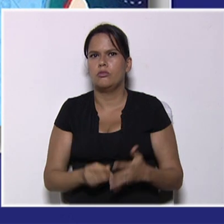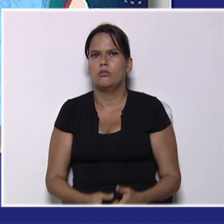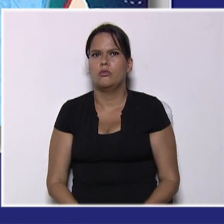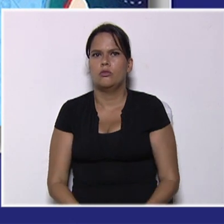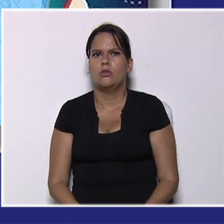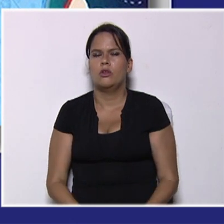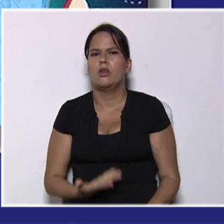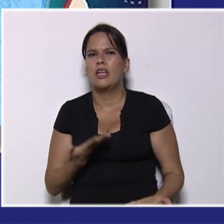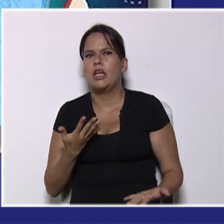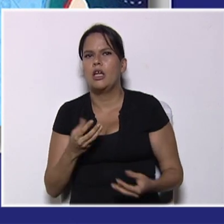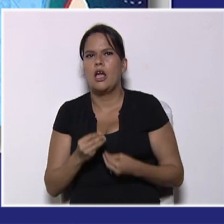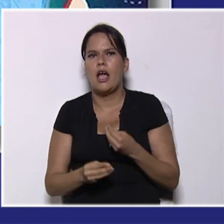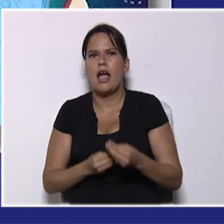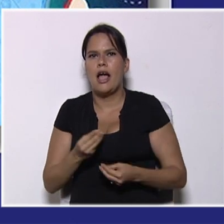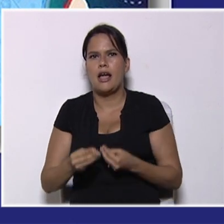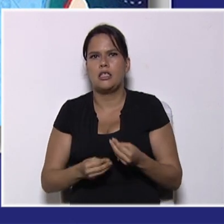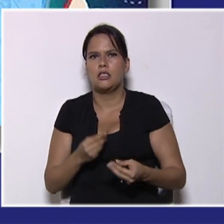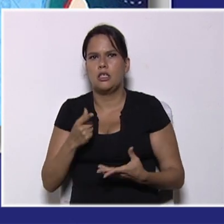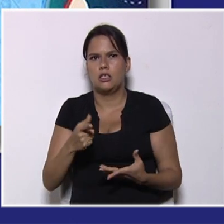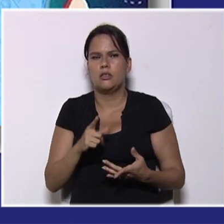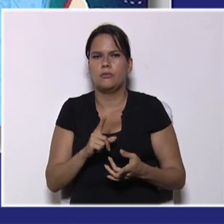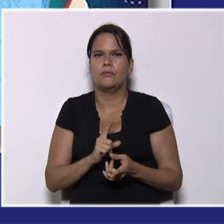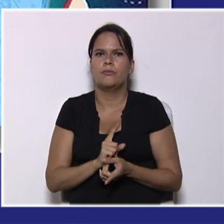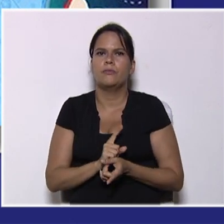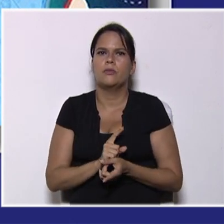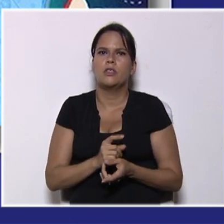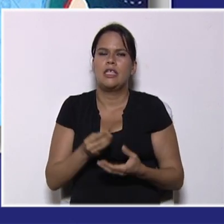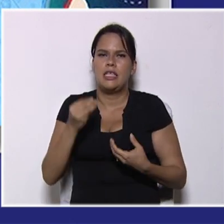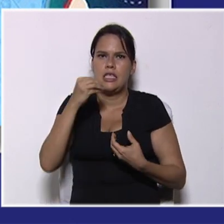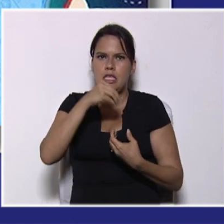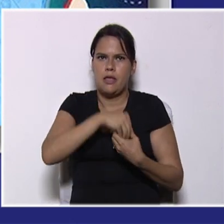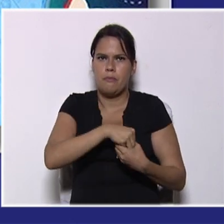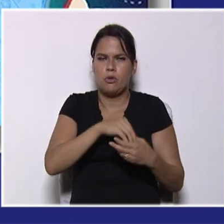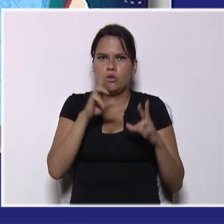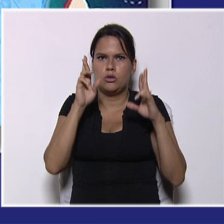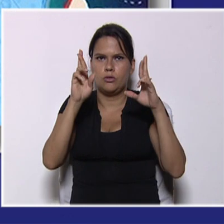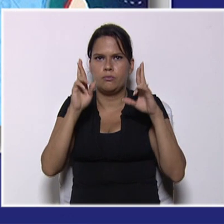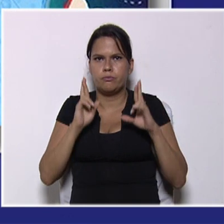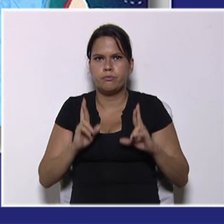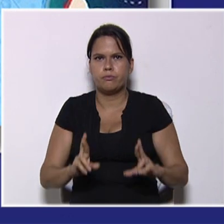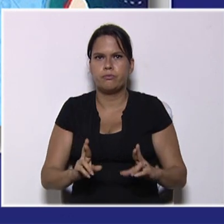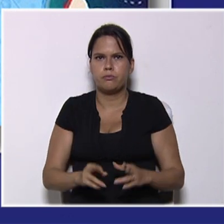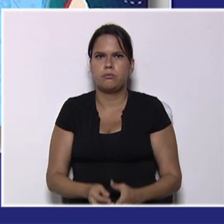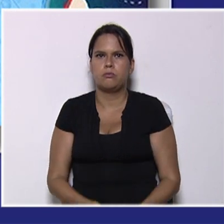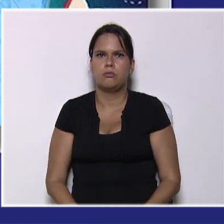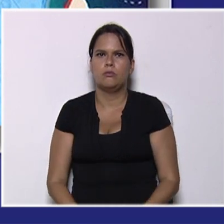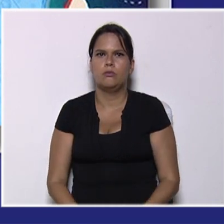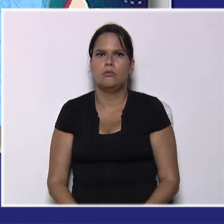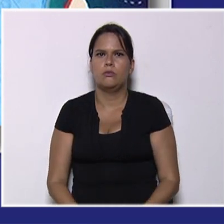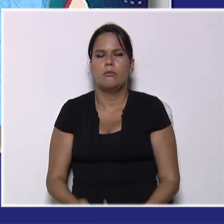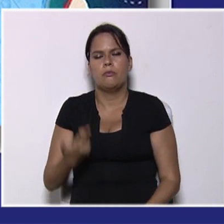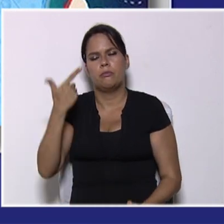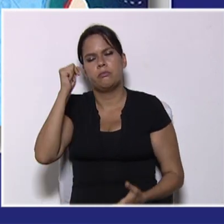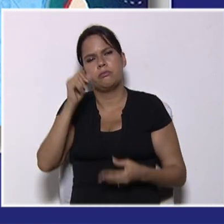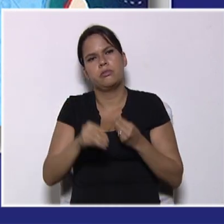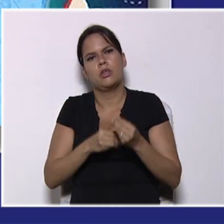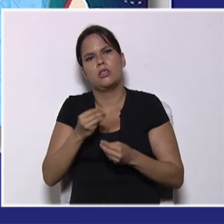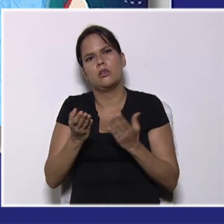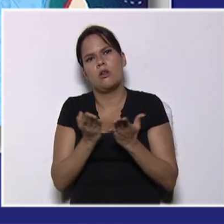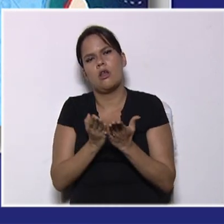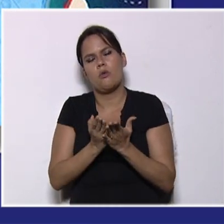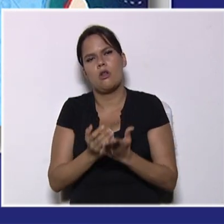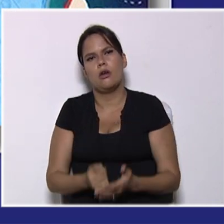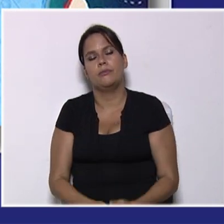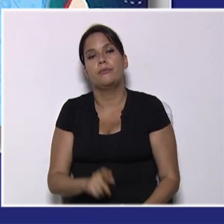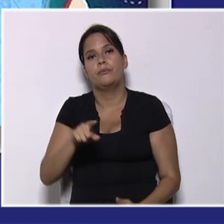el elaborar este condensador, ¿verdad? Este depósito de recursos para hacerlo allá en la escuela, ¿sí? Entonces,